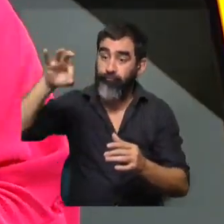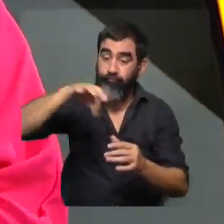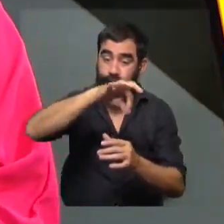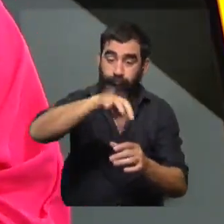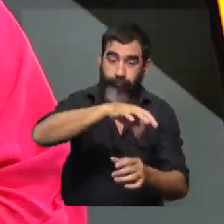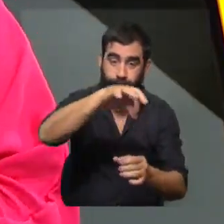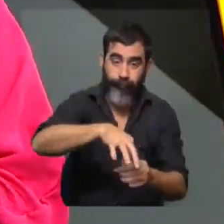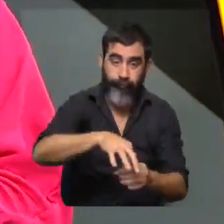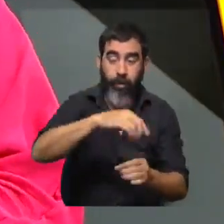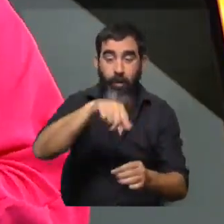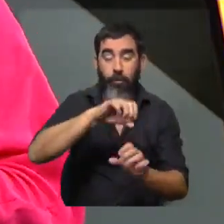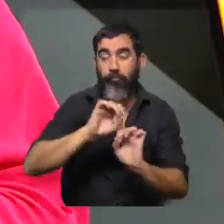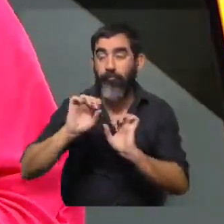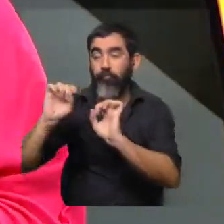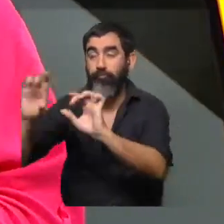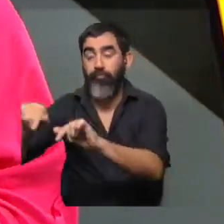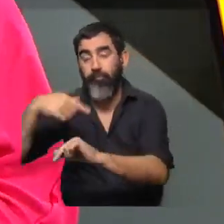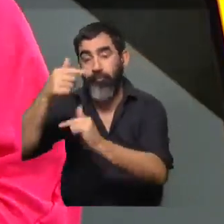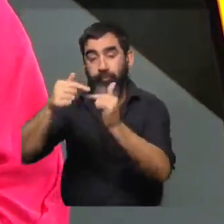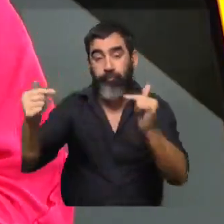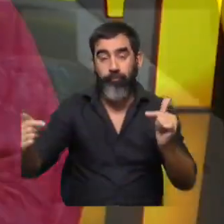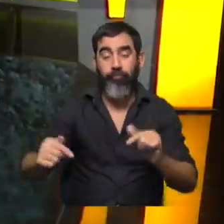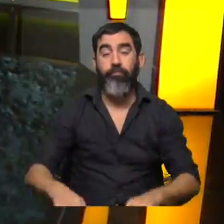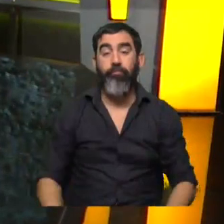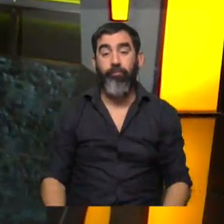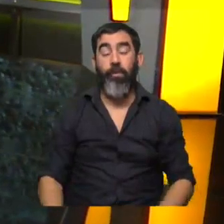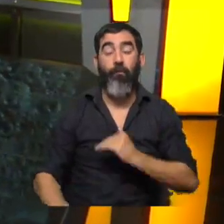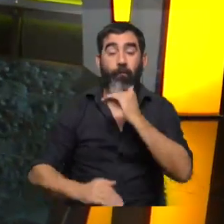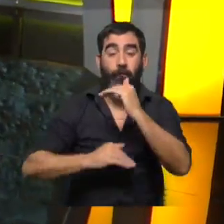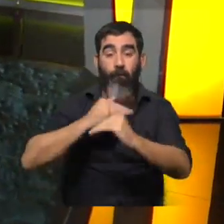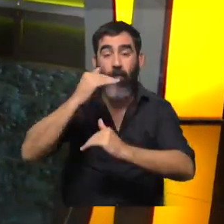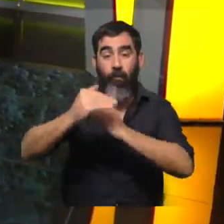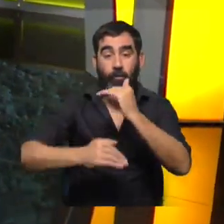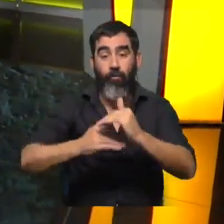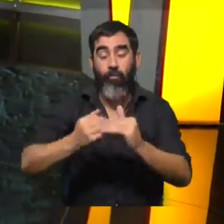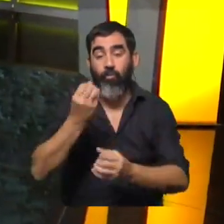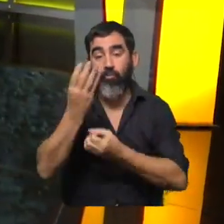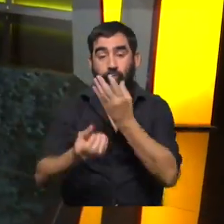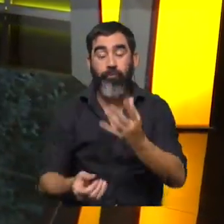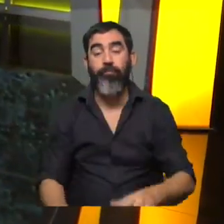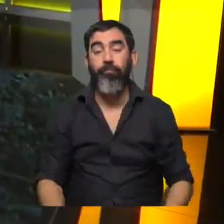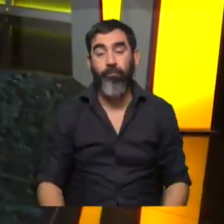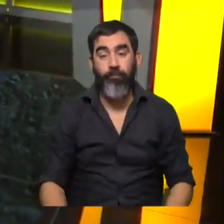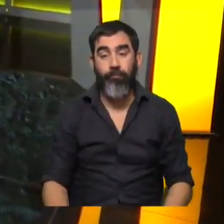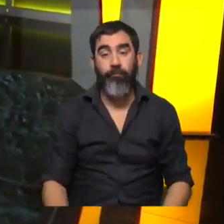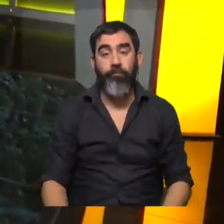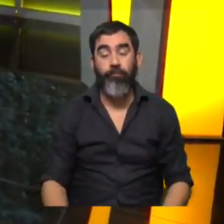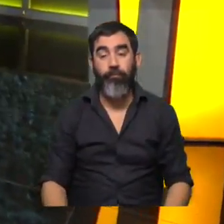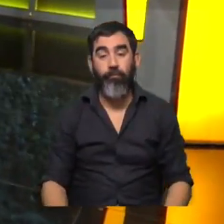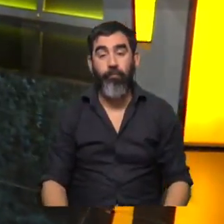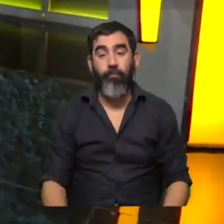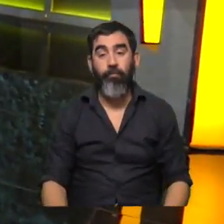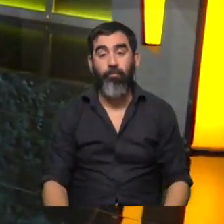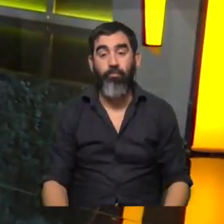los polinizadores, que después hizo posible, bueno, la evolución de estas plantas, que aparecieron las primeras flores en el